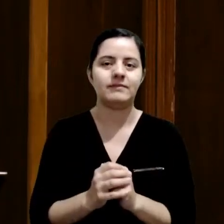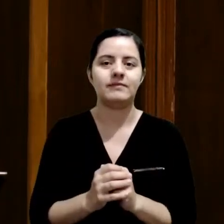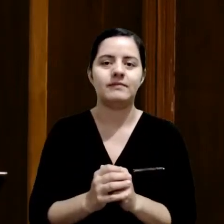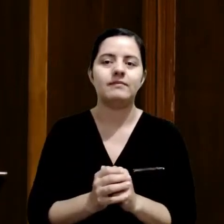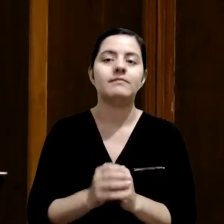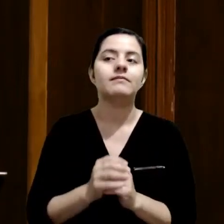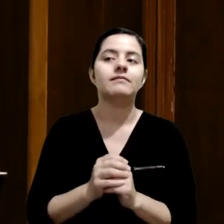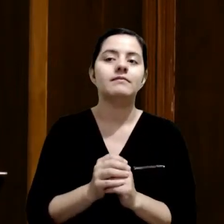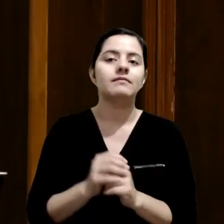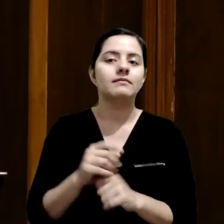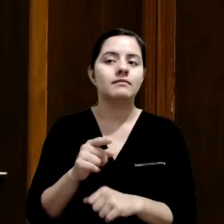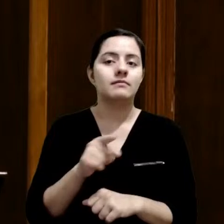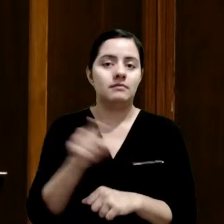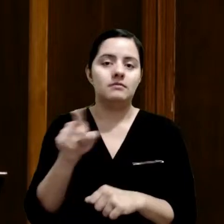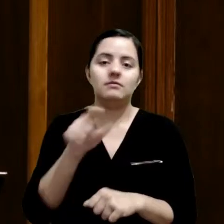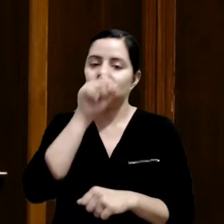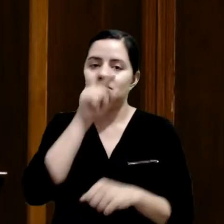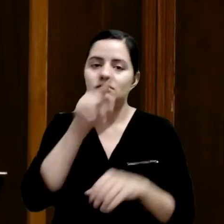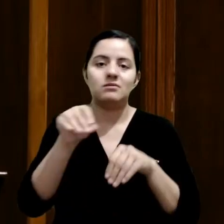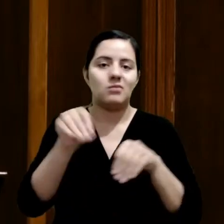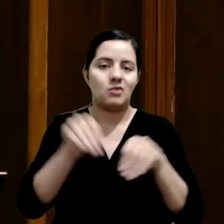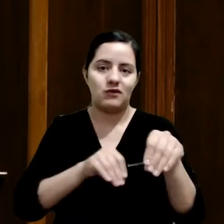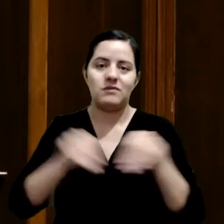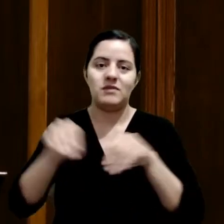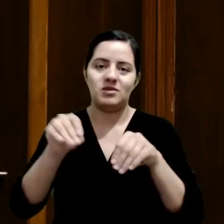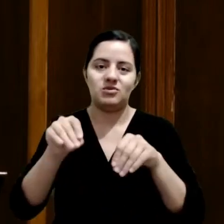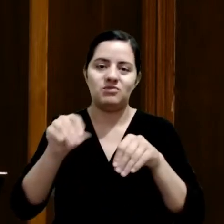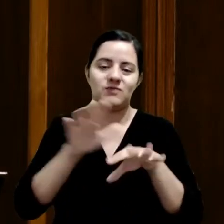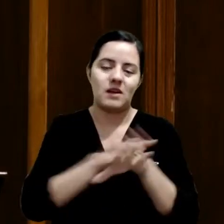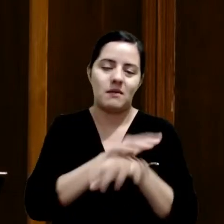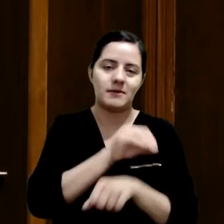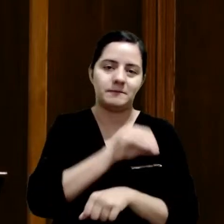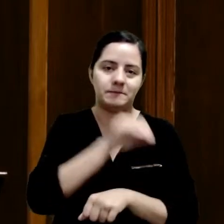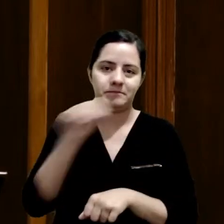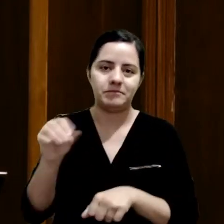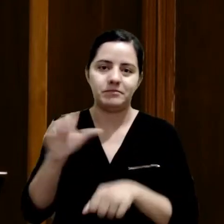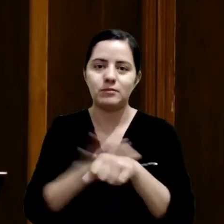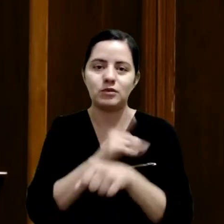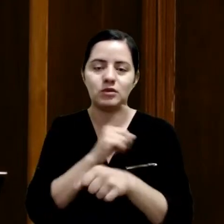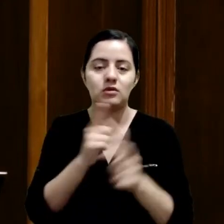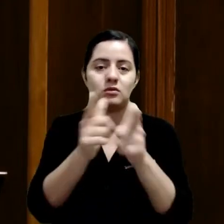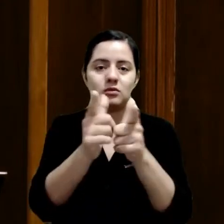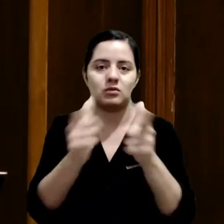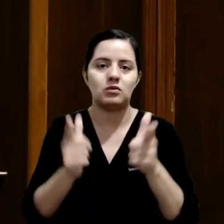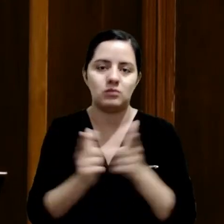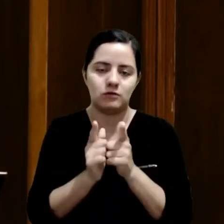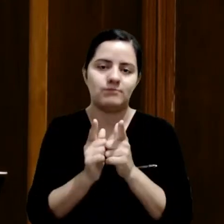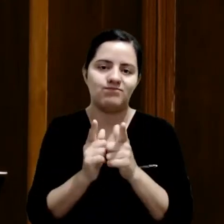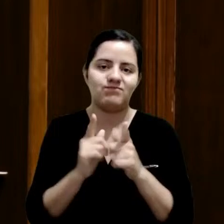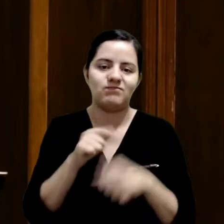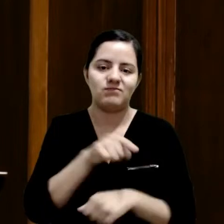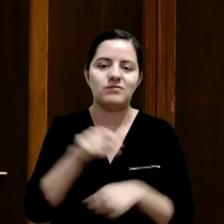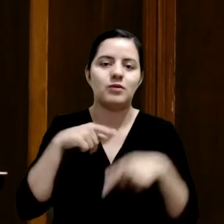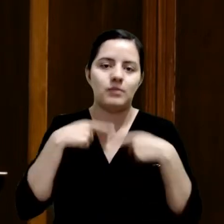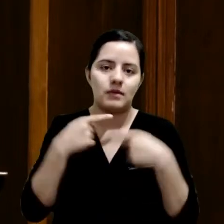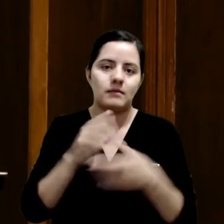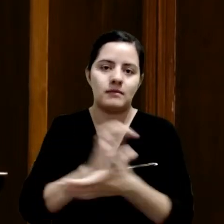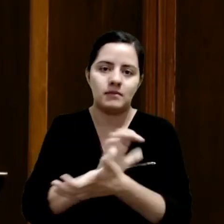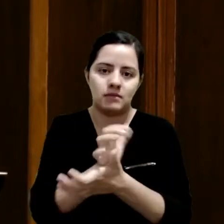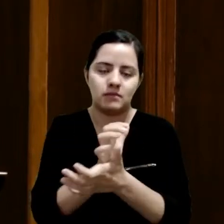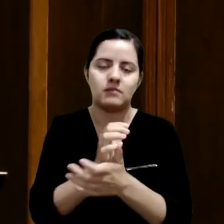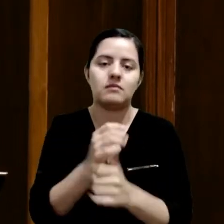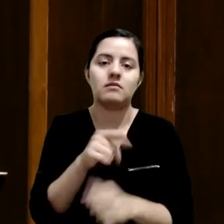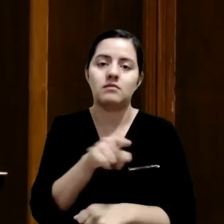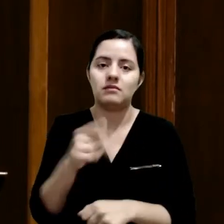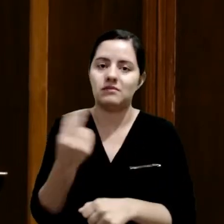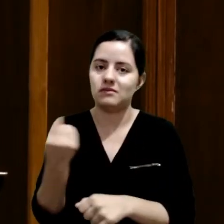se encuentran en movimientos migratorios, pues son grupos vulnerables para quienes debemos adoptar medidas